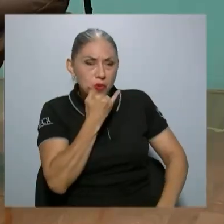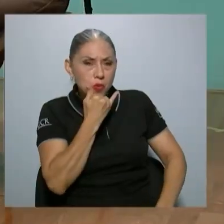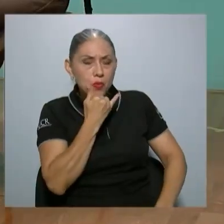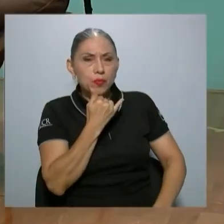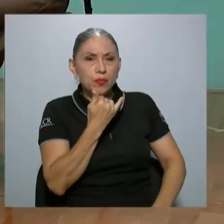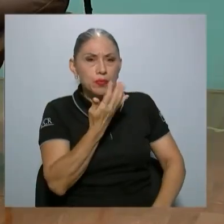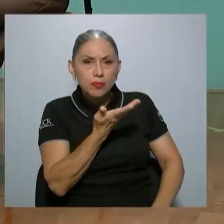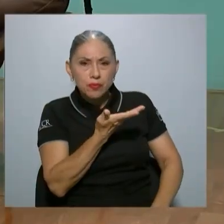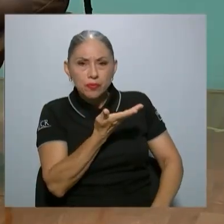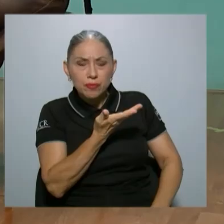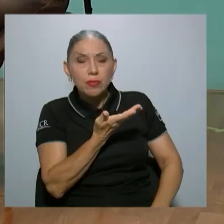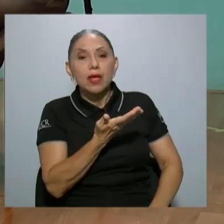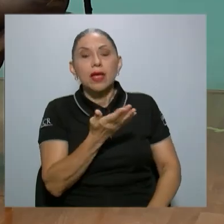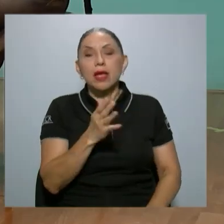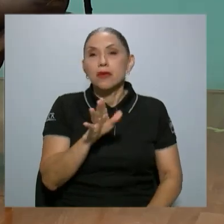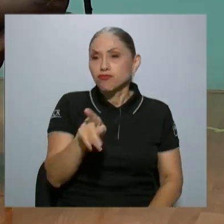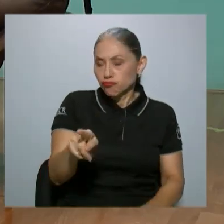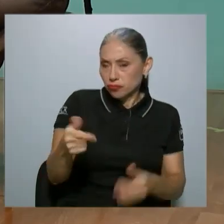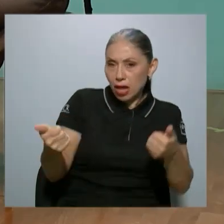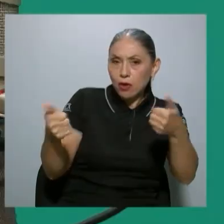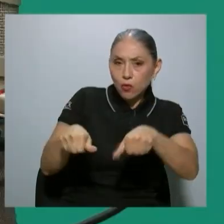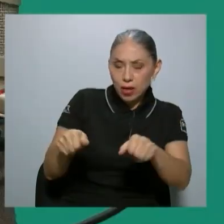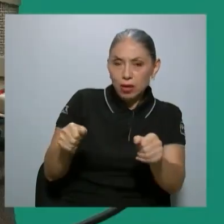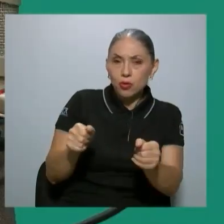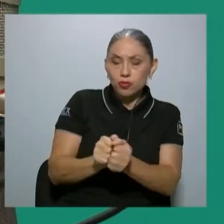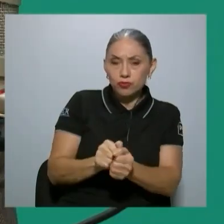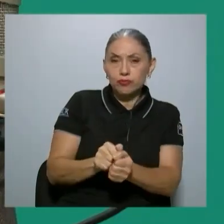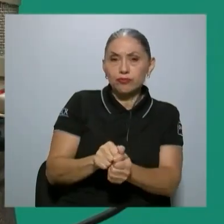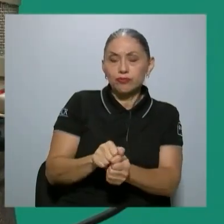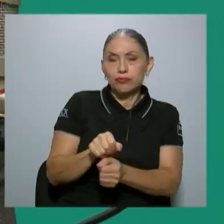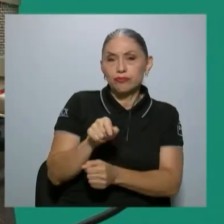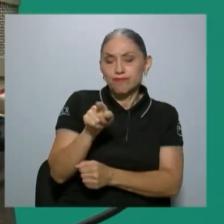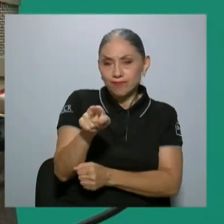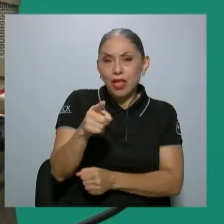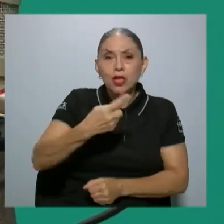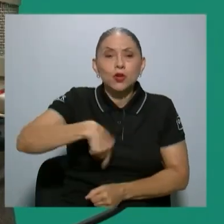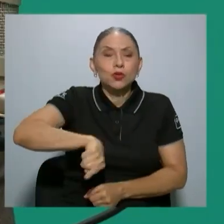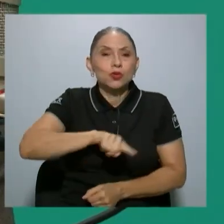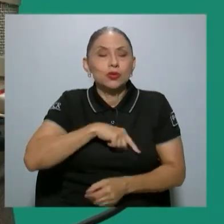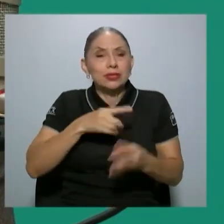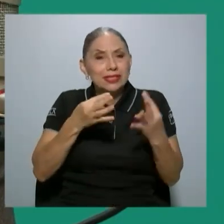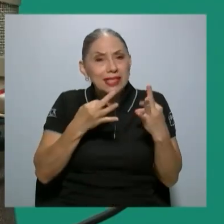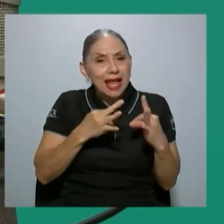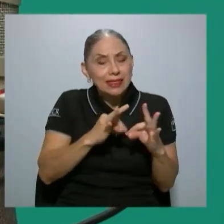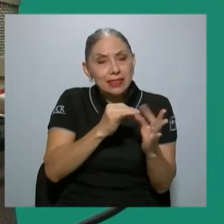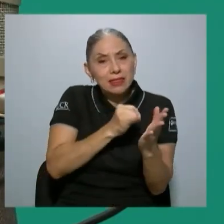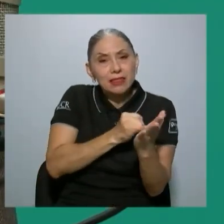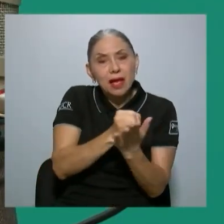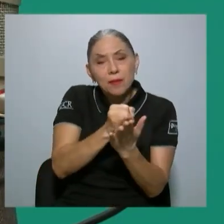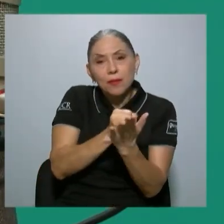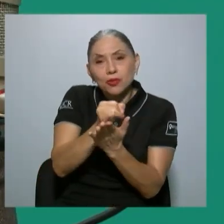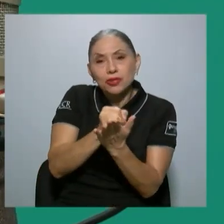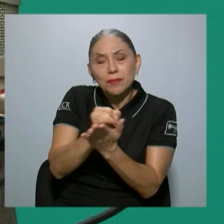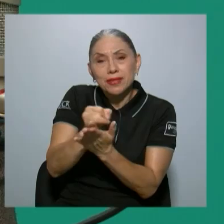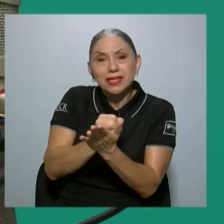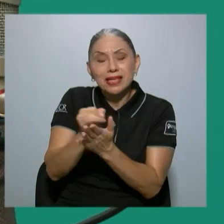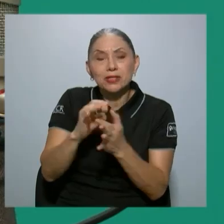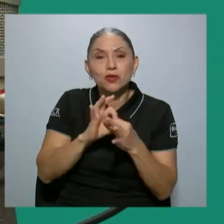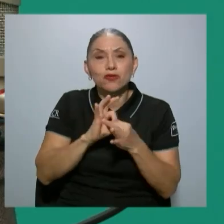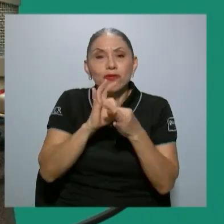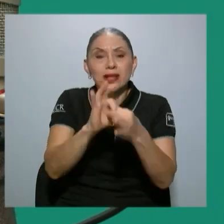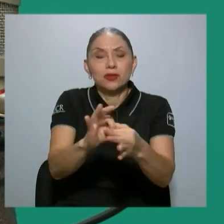totalmente de acuerdo. Tratamos de hacer investigación que sea